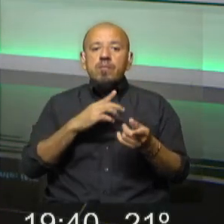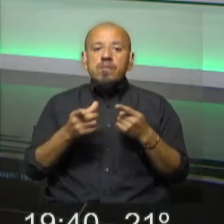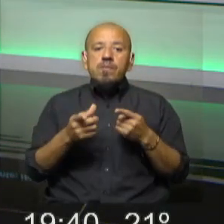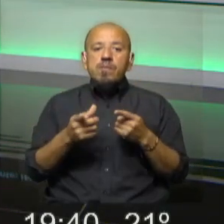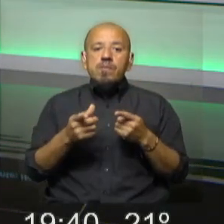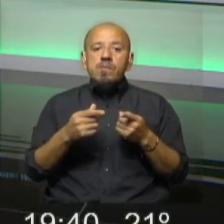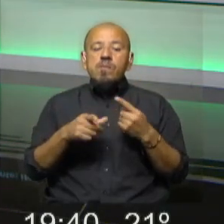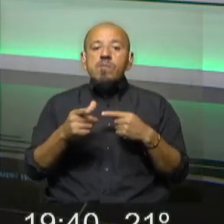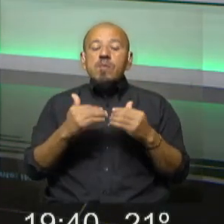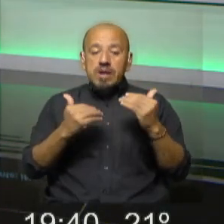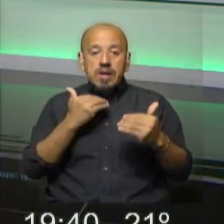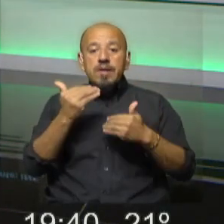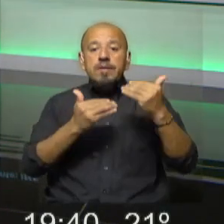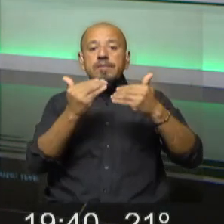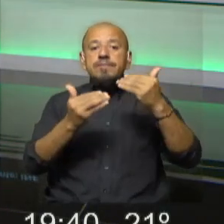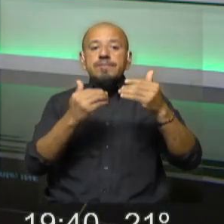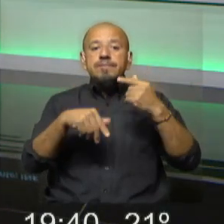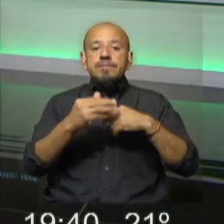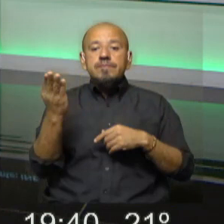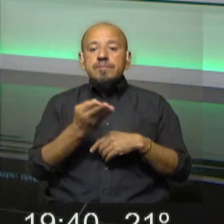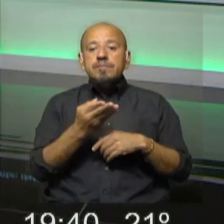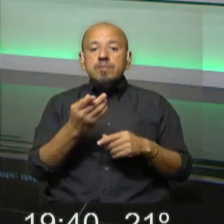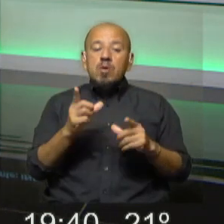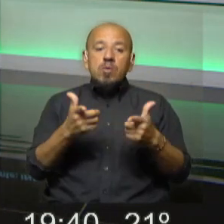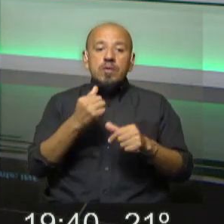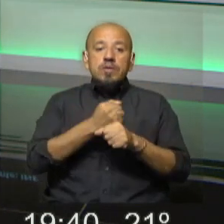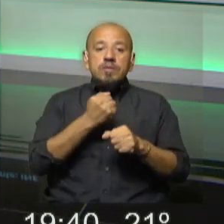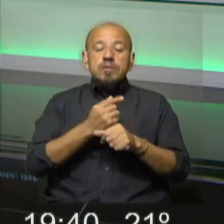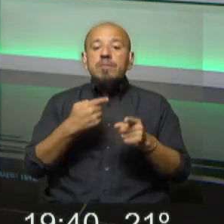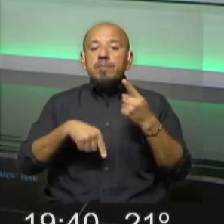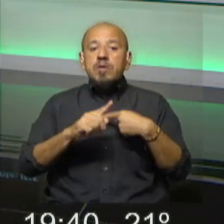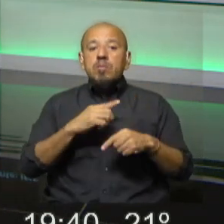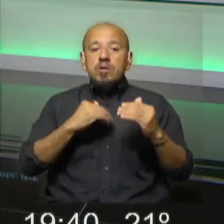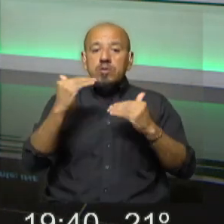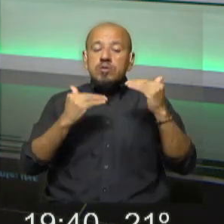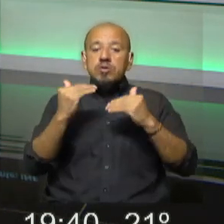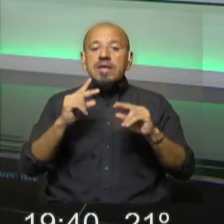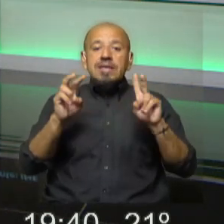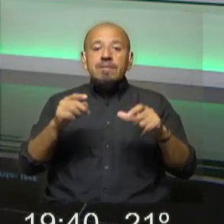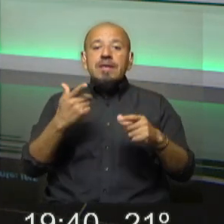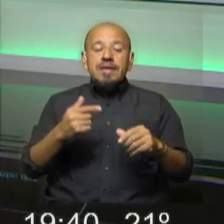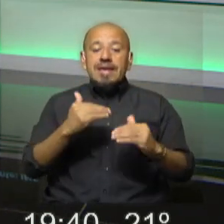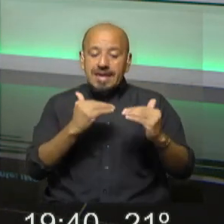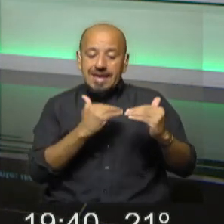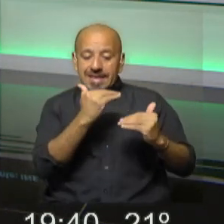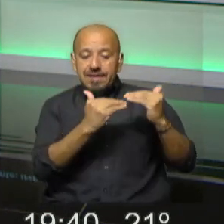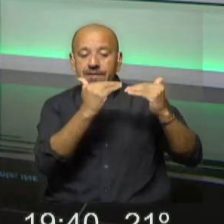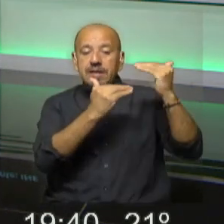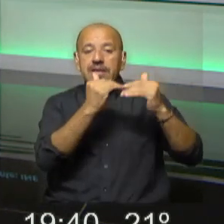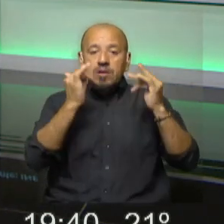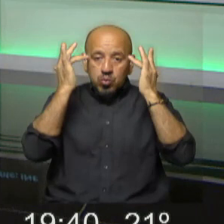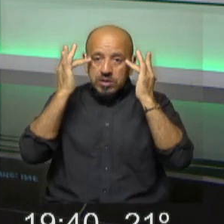es la evolución de la tasa de desempleo, pero cuando se analiza por nivel educativo. ¿Sí? En particular, lo que tomamos